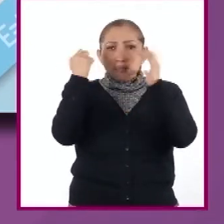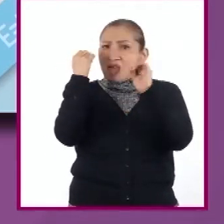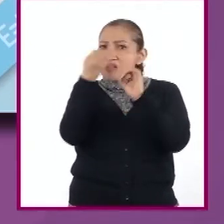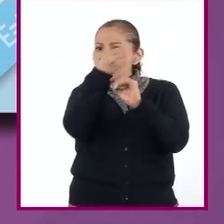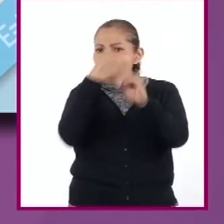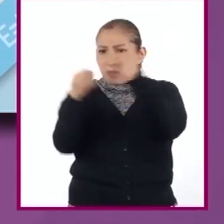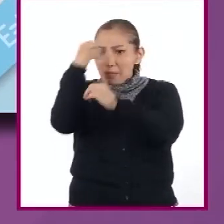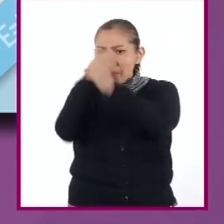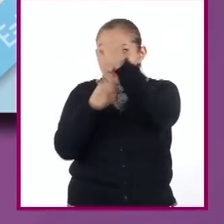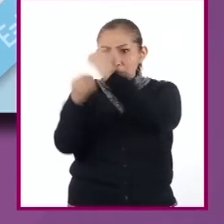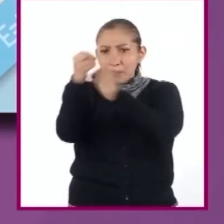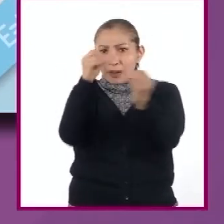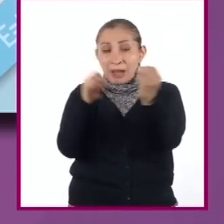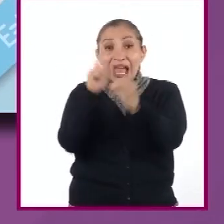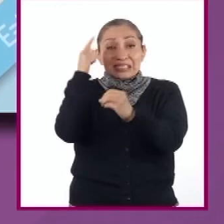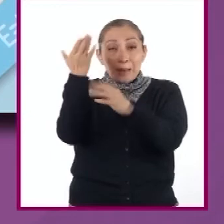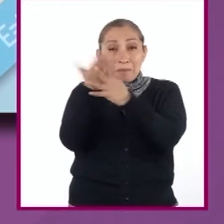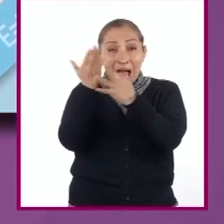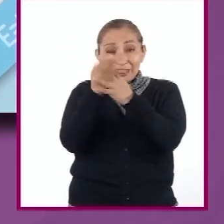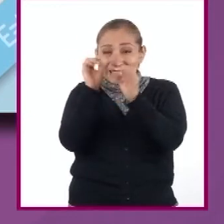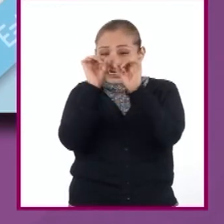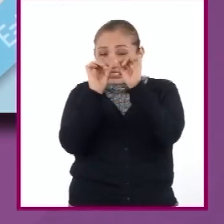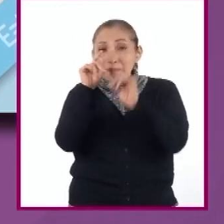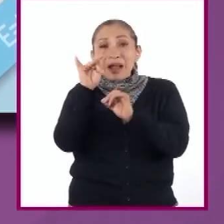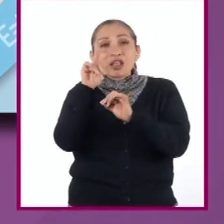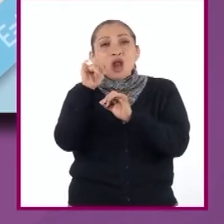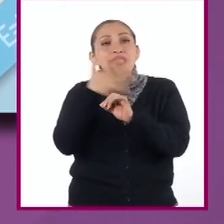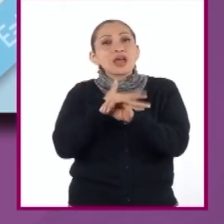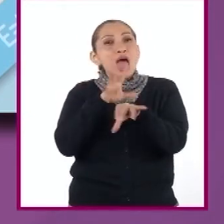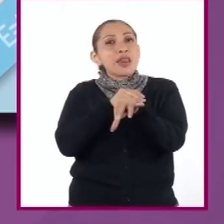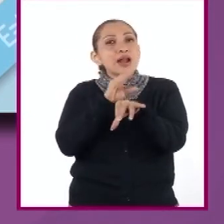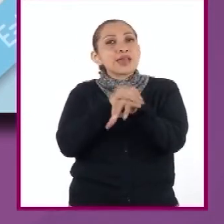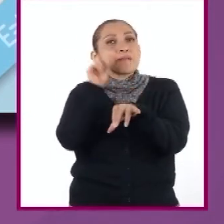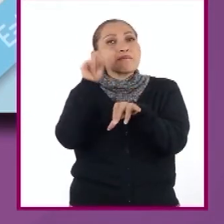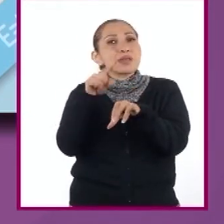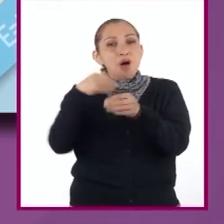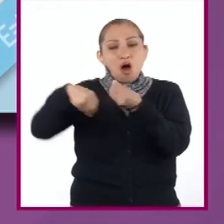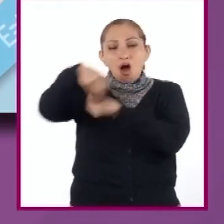definida. Supuso que dichas partículas podían tener energía asociada a la